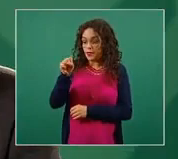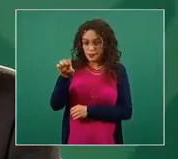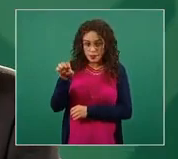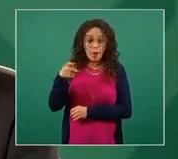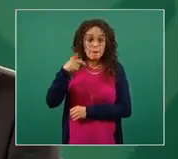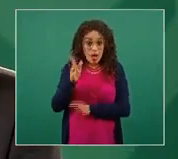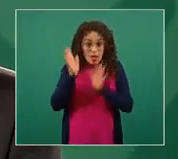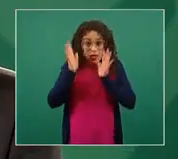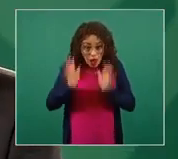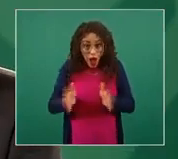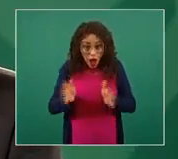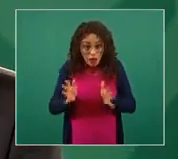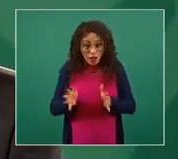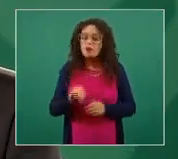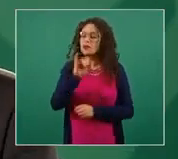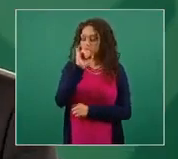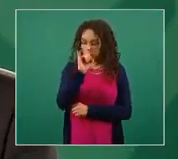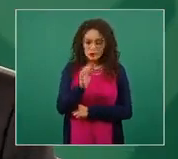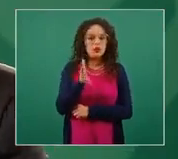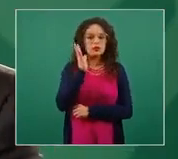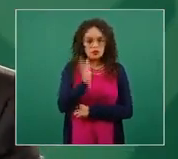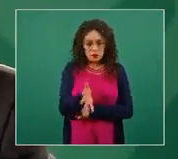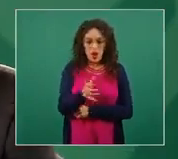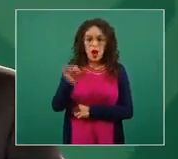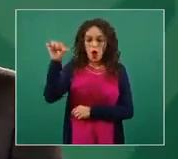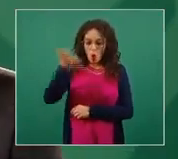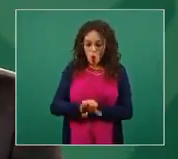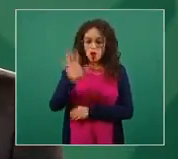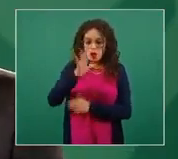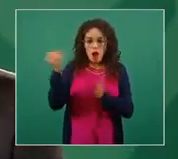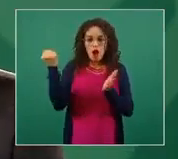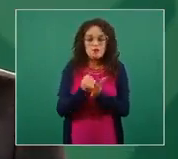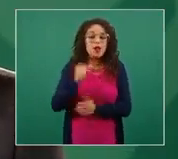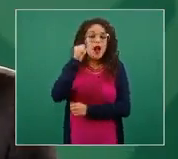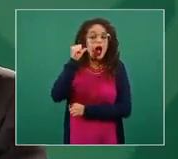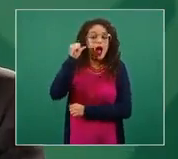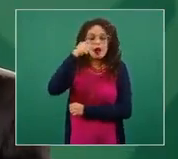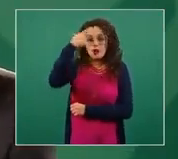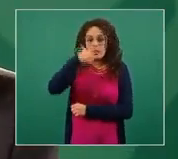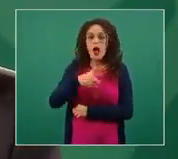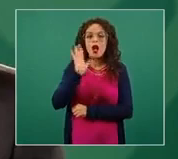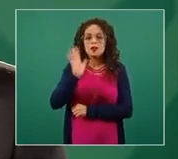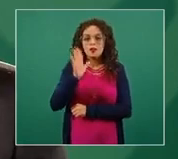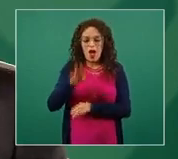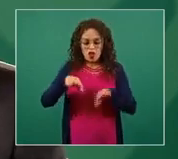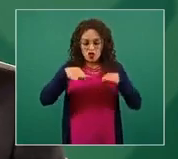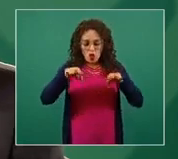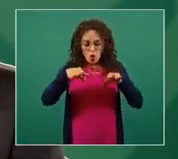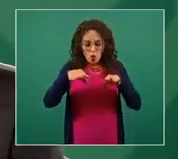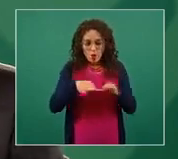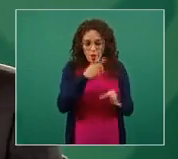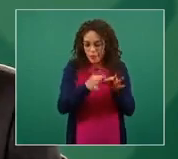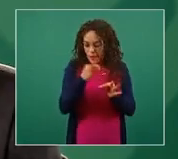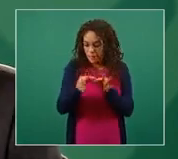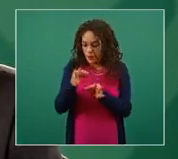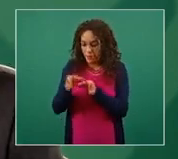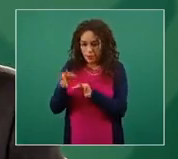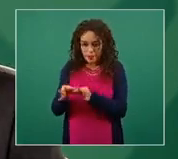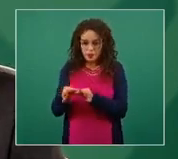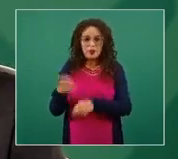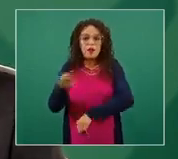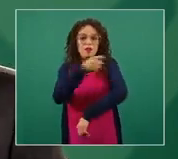se autorizó, hoy se otorgó, de hecho ayer por la noche se cerraron los documentos, pero hoy ya se entregaron la vacuna